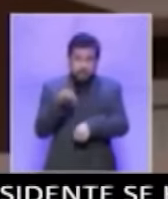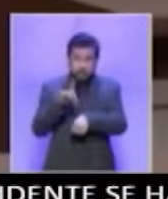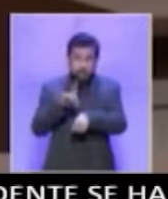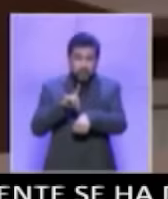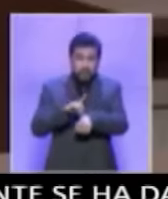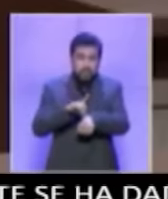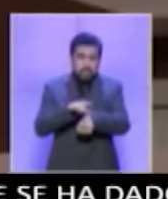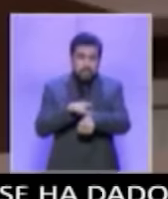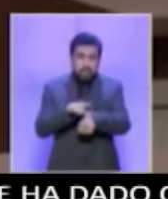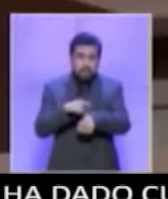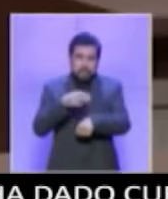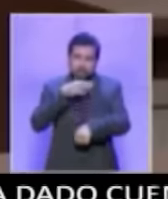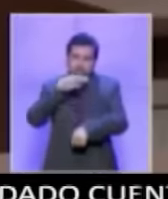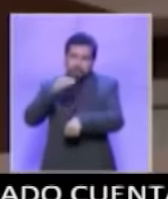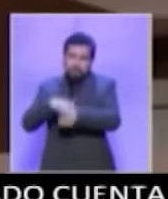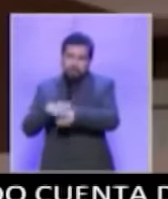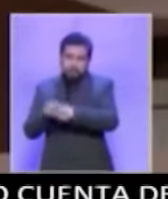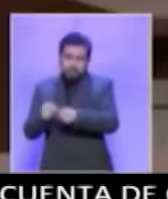la propuesta